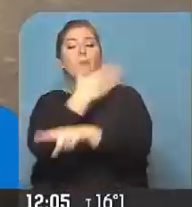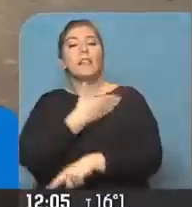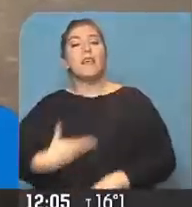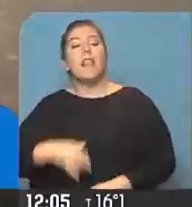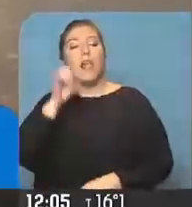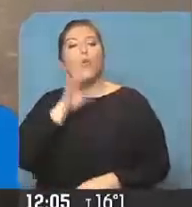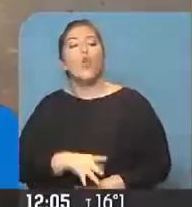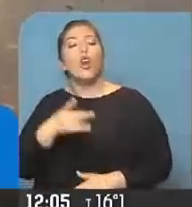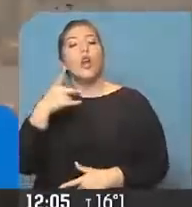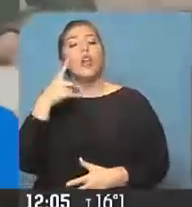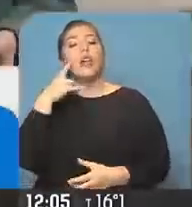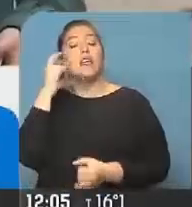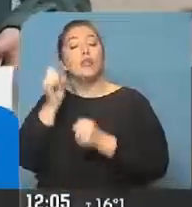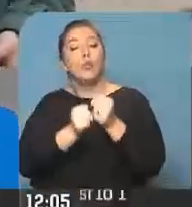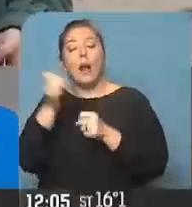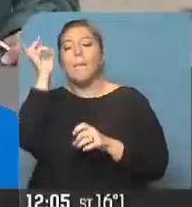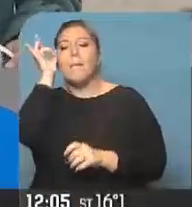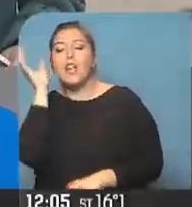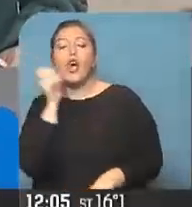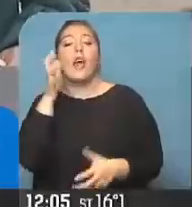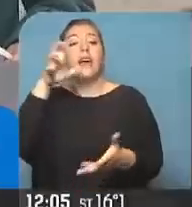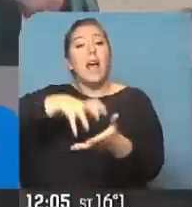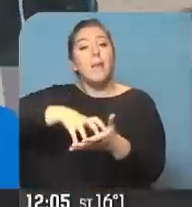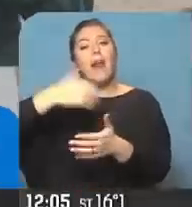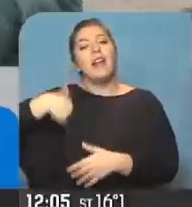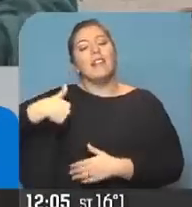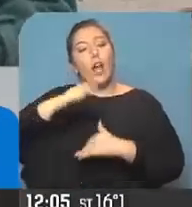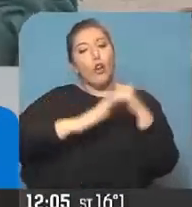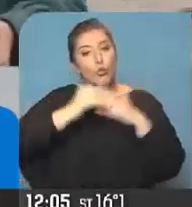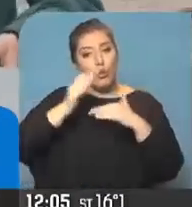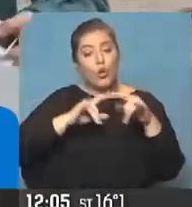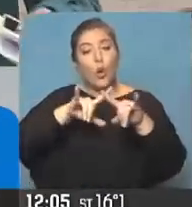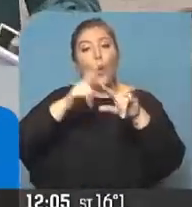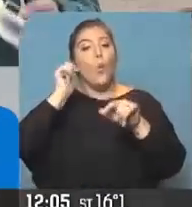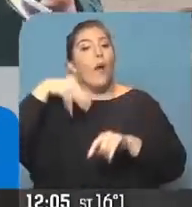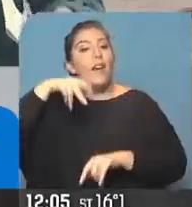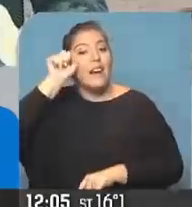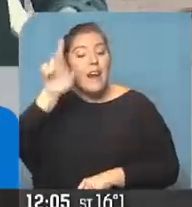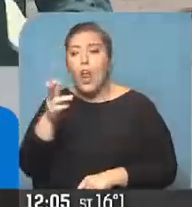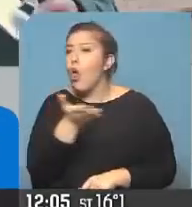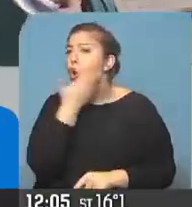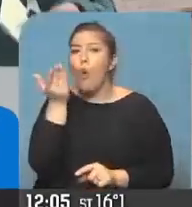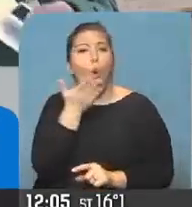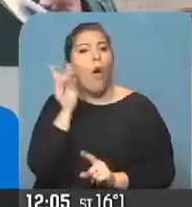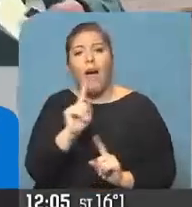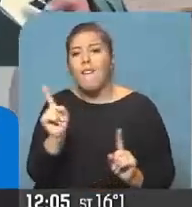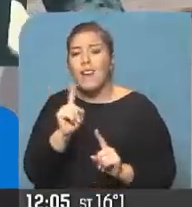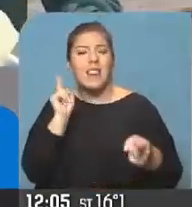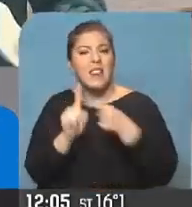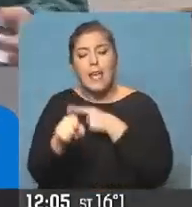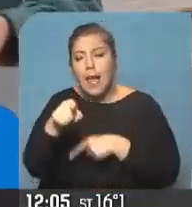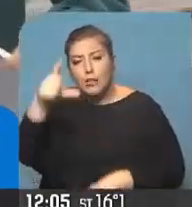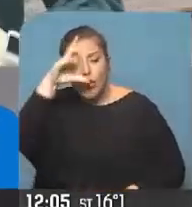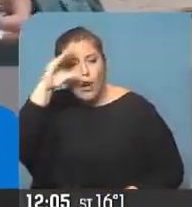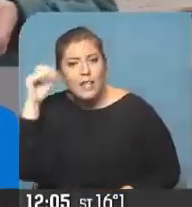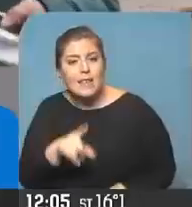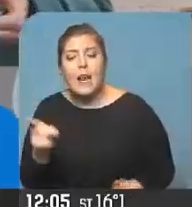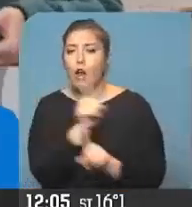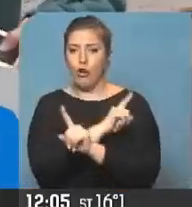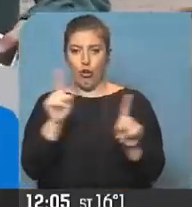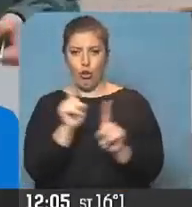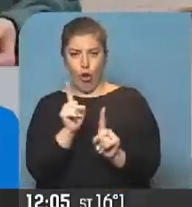Argentina, de la Cámara Argentina de la Construcción, Carlos Wagner, en ningún momento la menciona directamente a ella, la expresidenta, en el